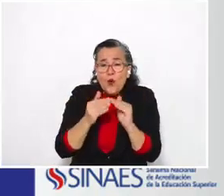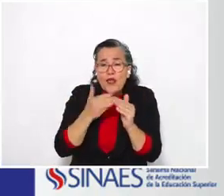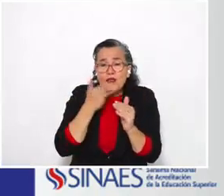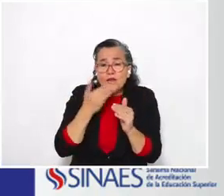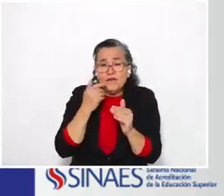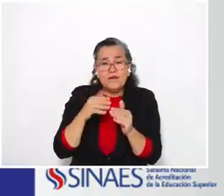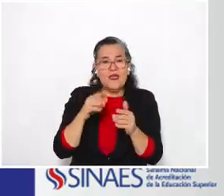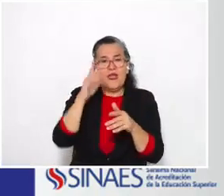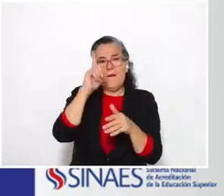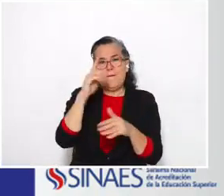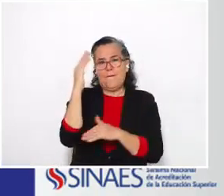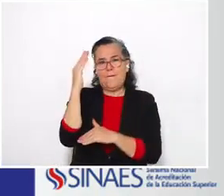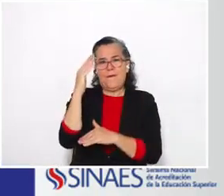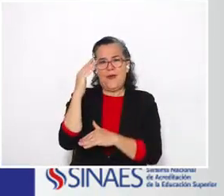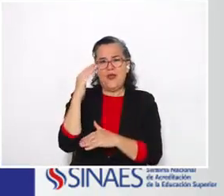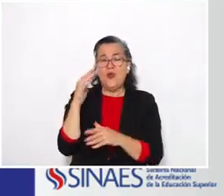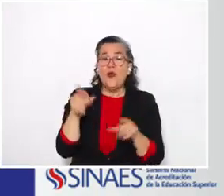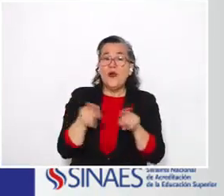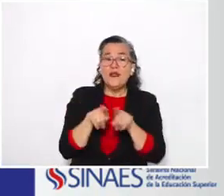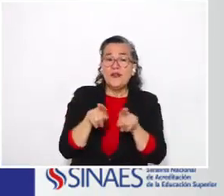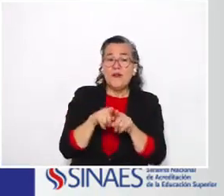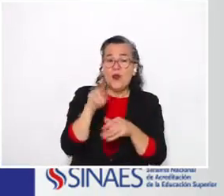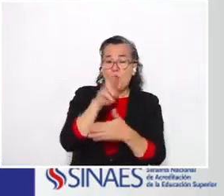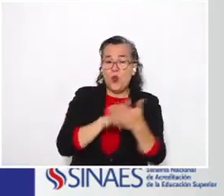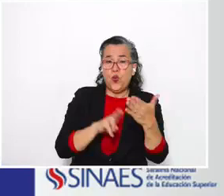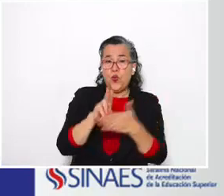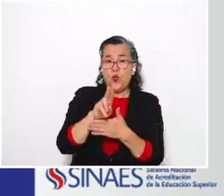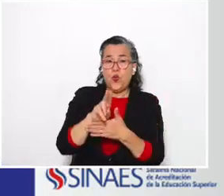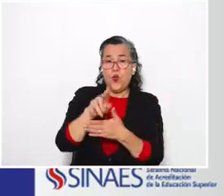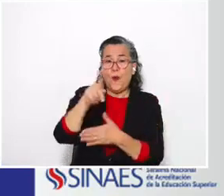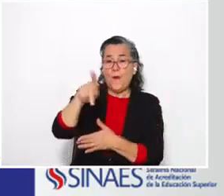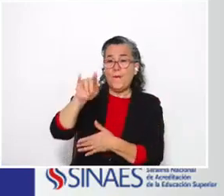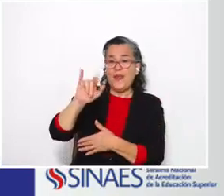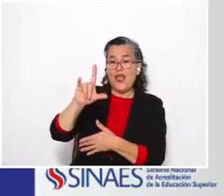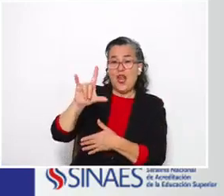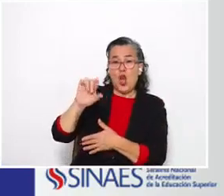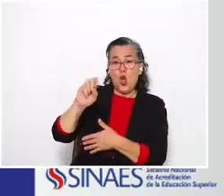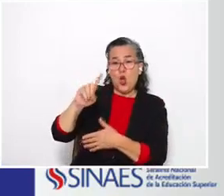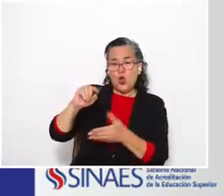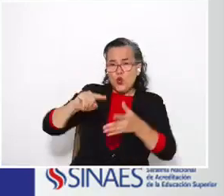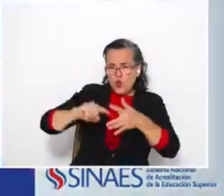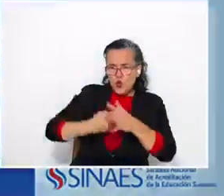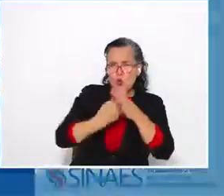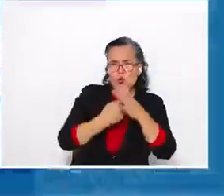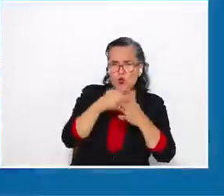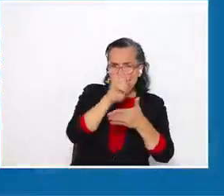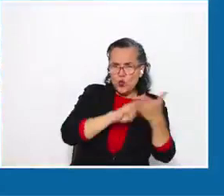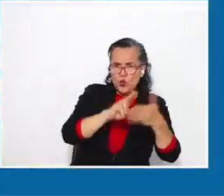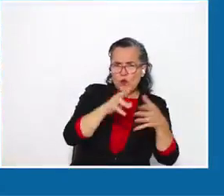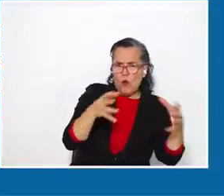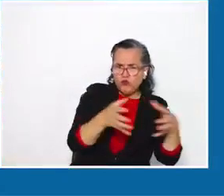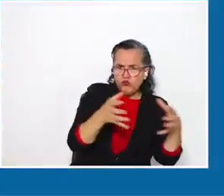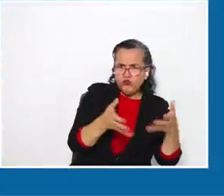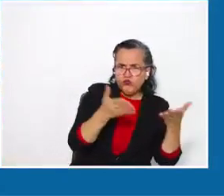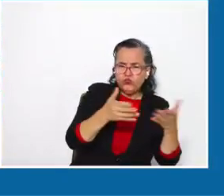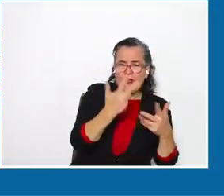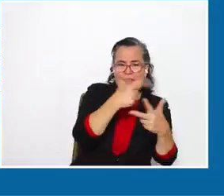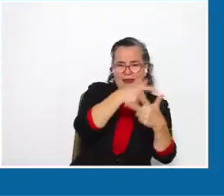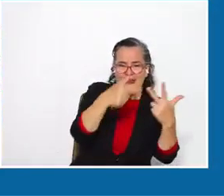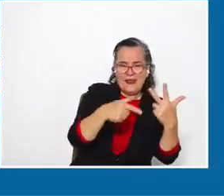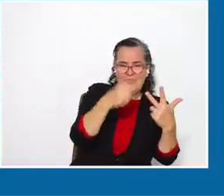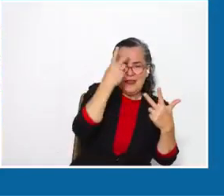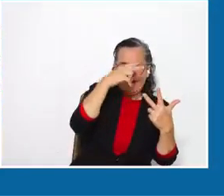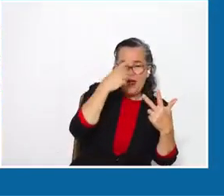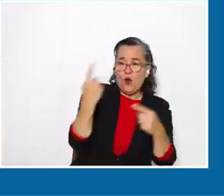ambiente, y las universidades pilotos, bueno, son 3 en México, 1 en Haití, y